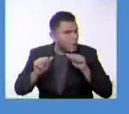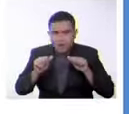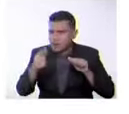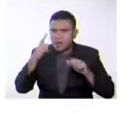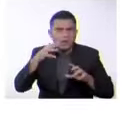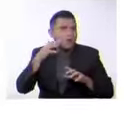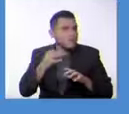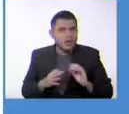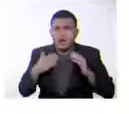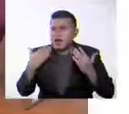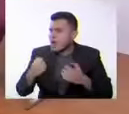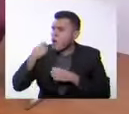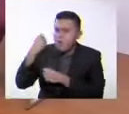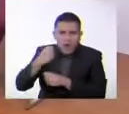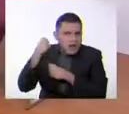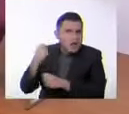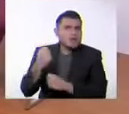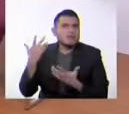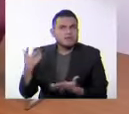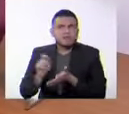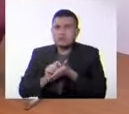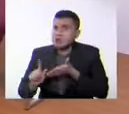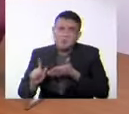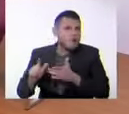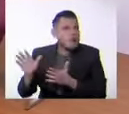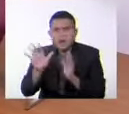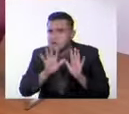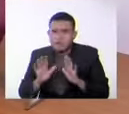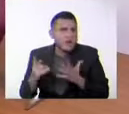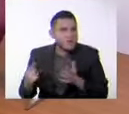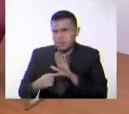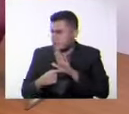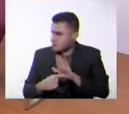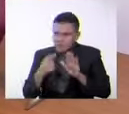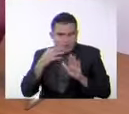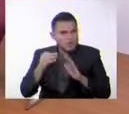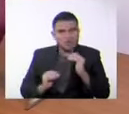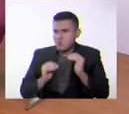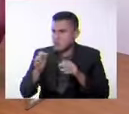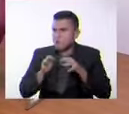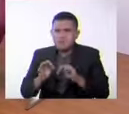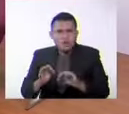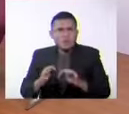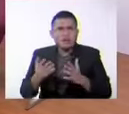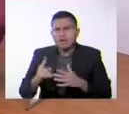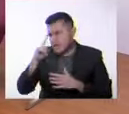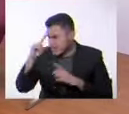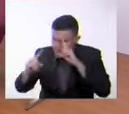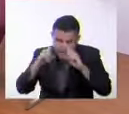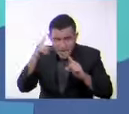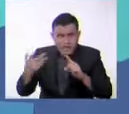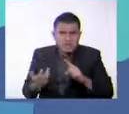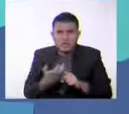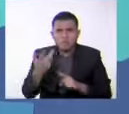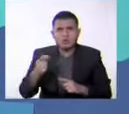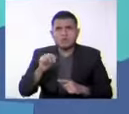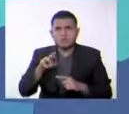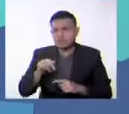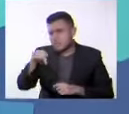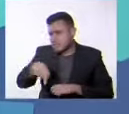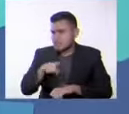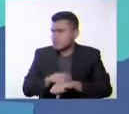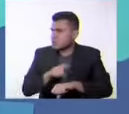Entonces, las huelgas escolares por el clima no reflejan la idea de todos los sectores. Por lo tanto, desde este momento podríamos